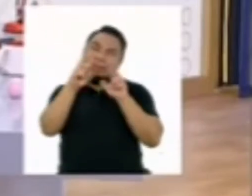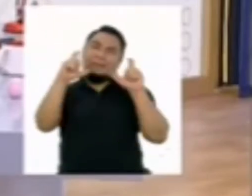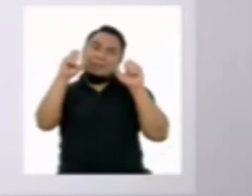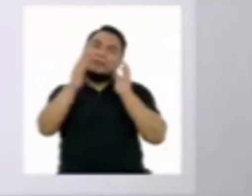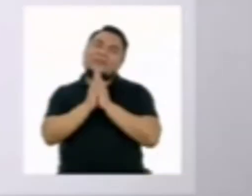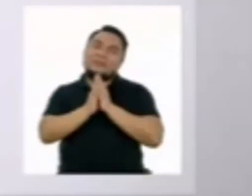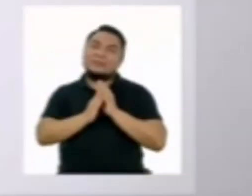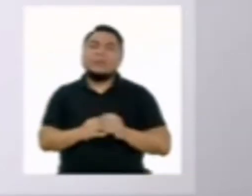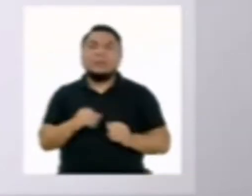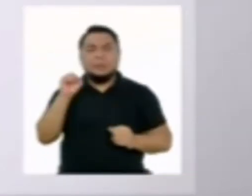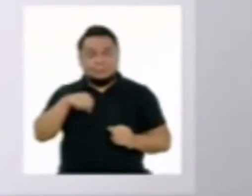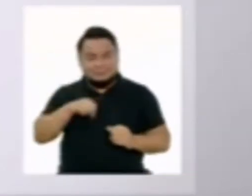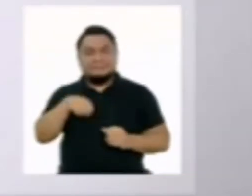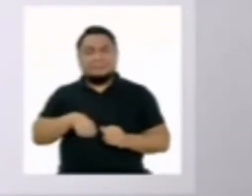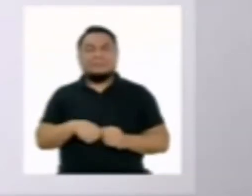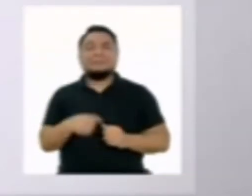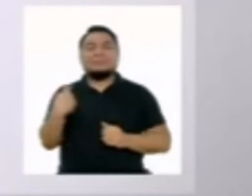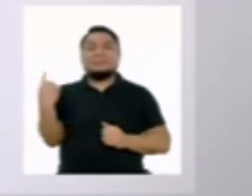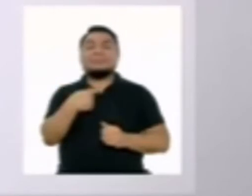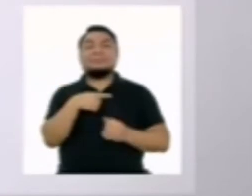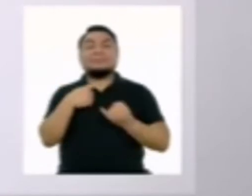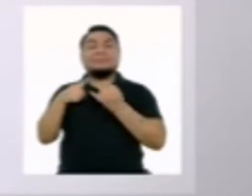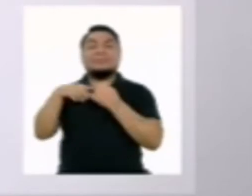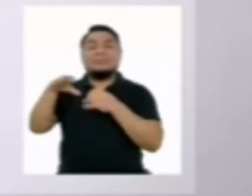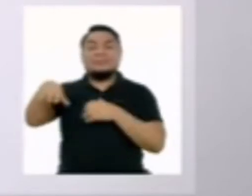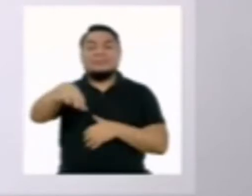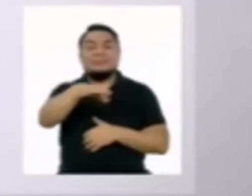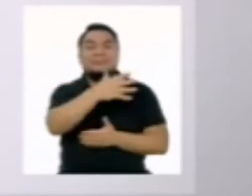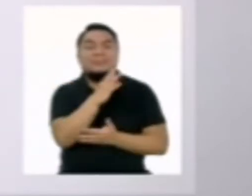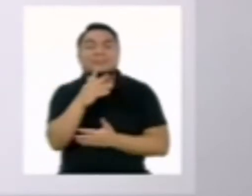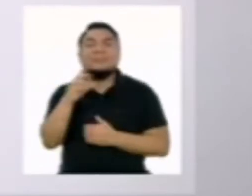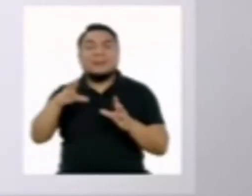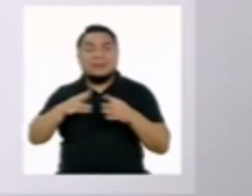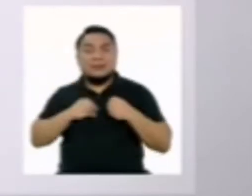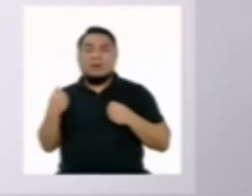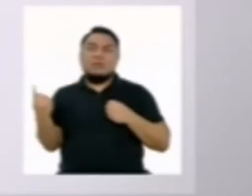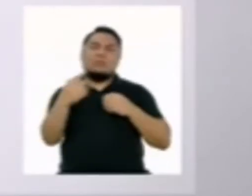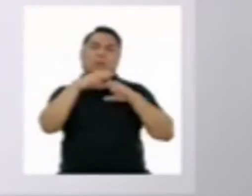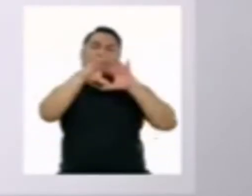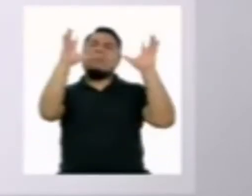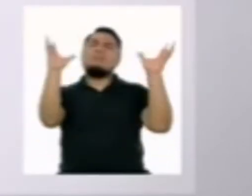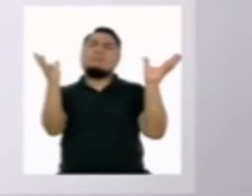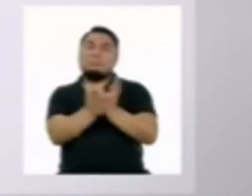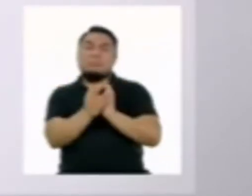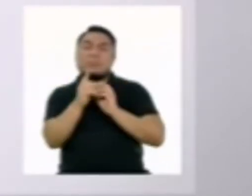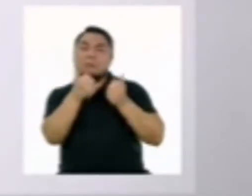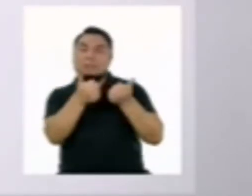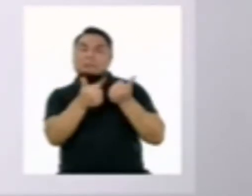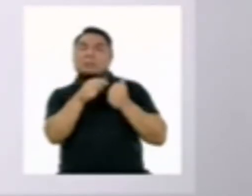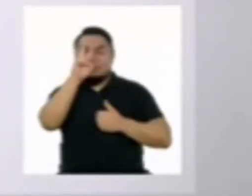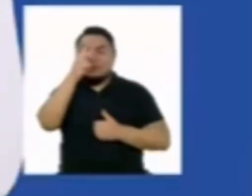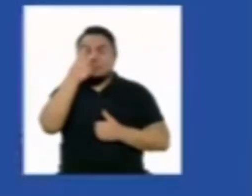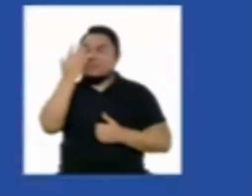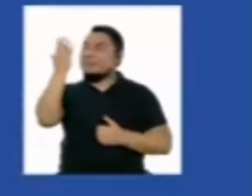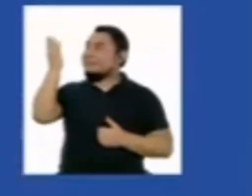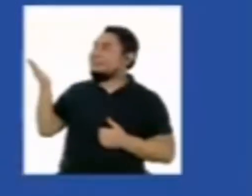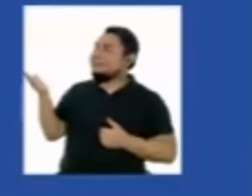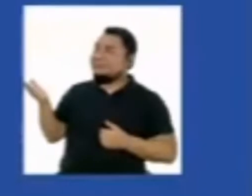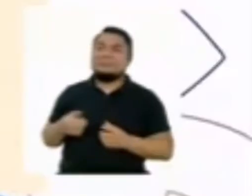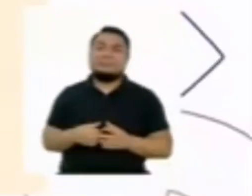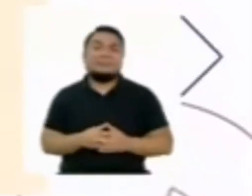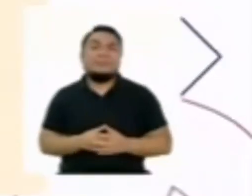por favor. Por supuesto, nuestra diversidad biológica es reconocida en todo el mundo. Veamos el siguiente mapa.